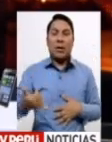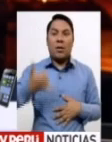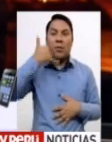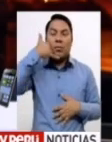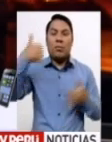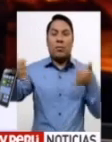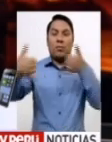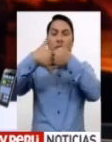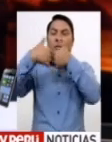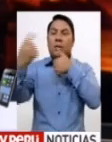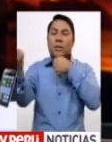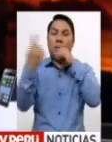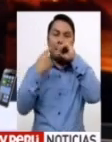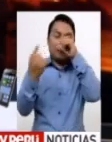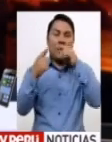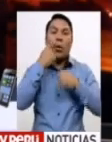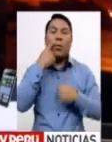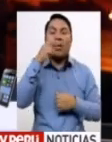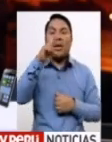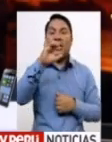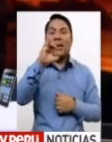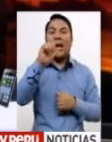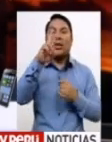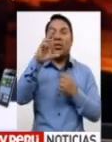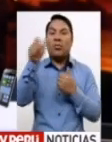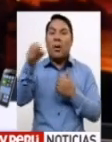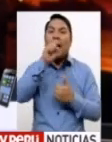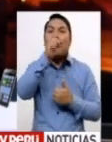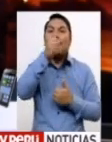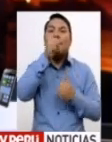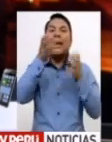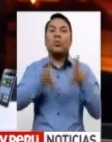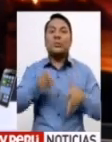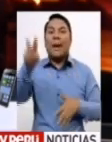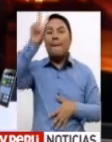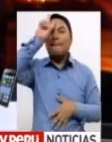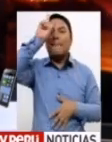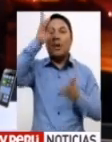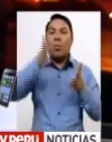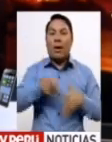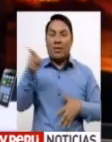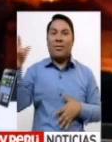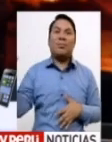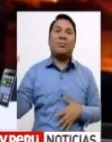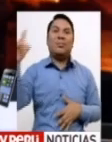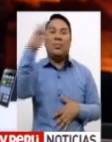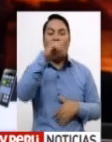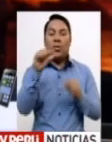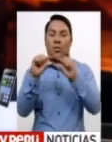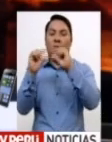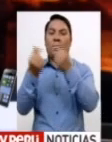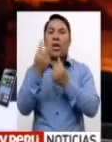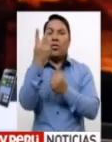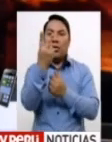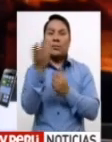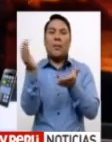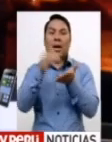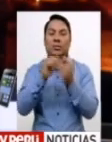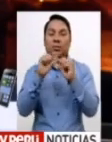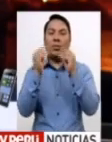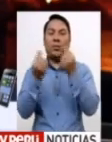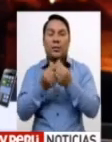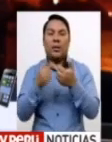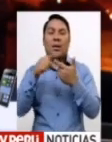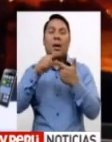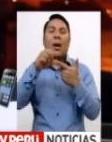inmediato con Ricardo Burgos, con el periodista peruano, quien acompañado de los otros dos periodistas, Armando